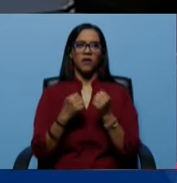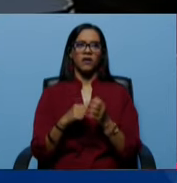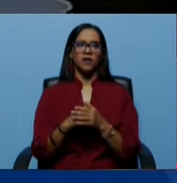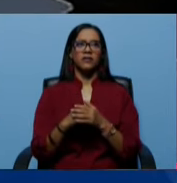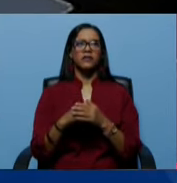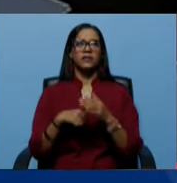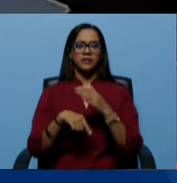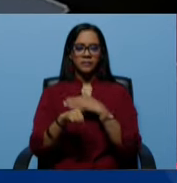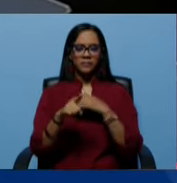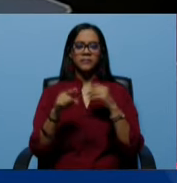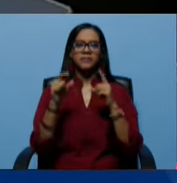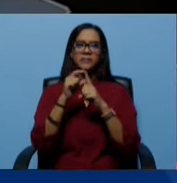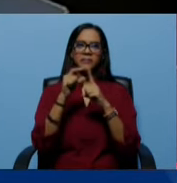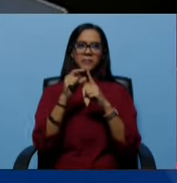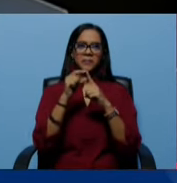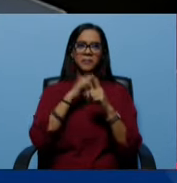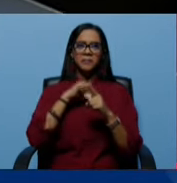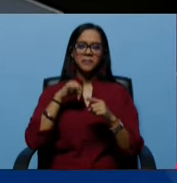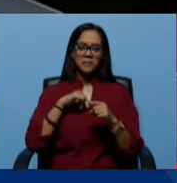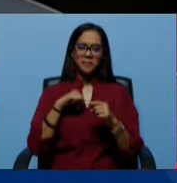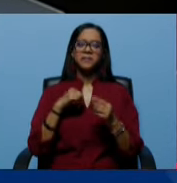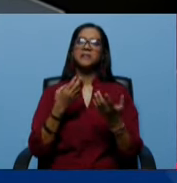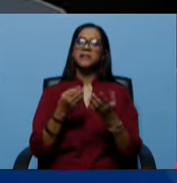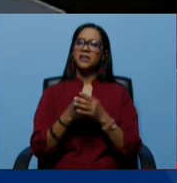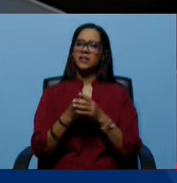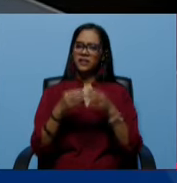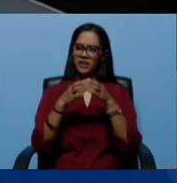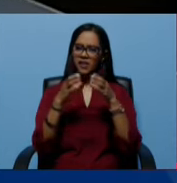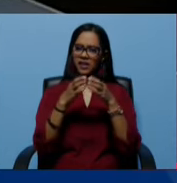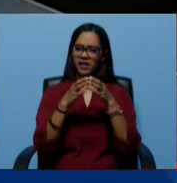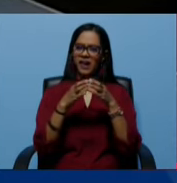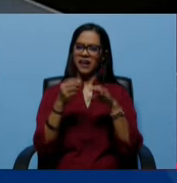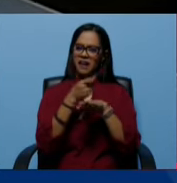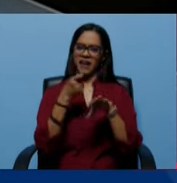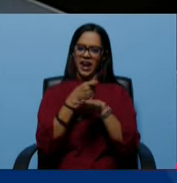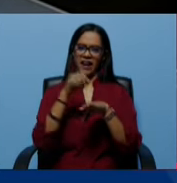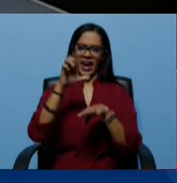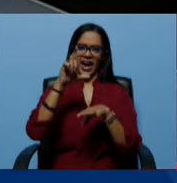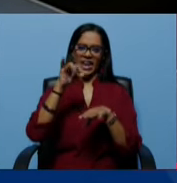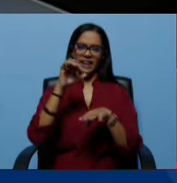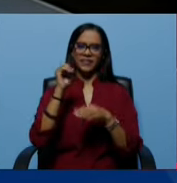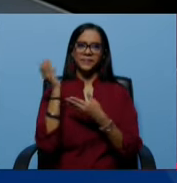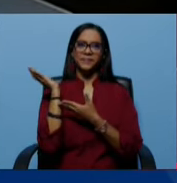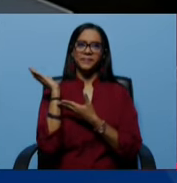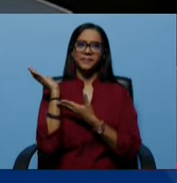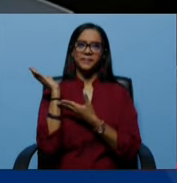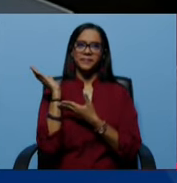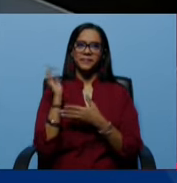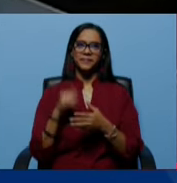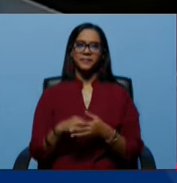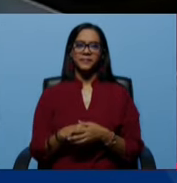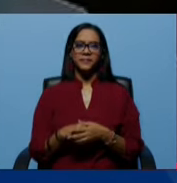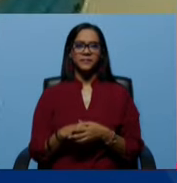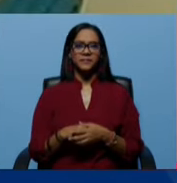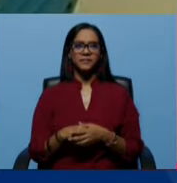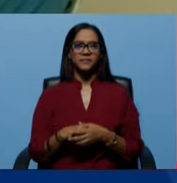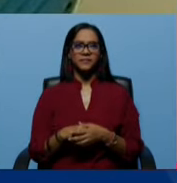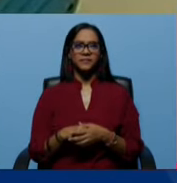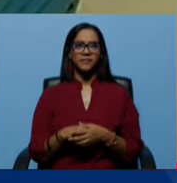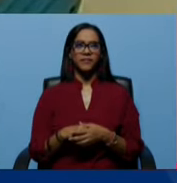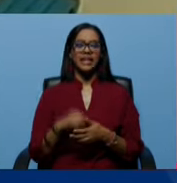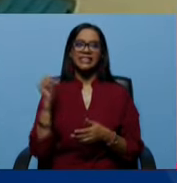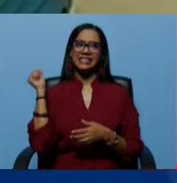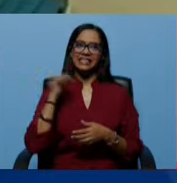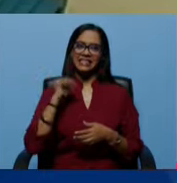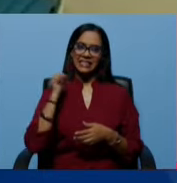la palabra a nuestro compañero gobernador, Elio Sierra Alta. Elio Serrano. Sí, realmente,